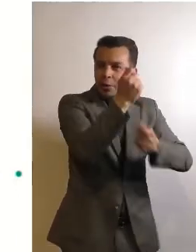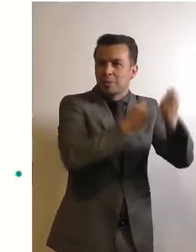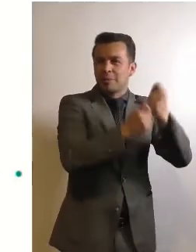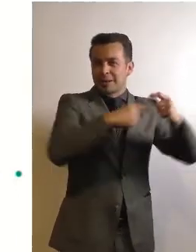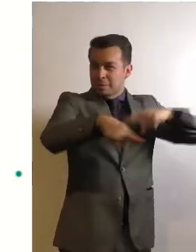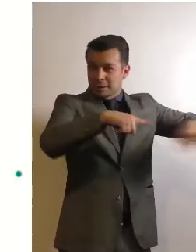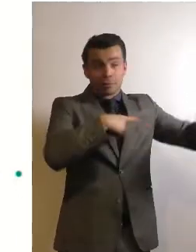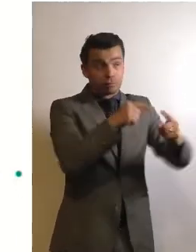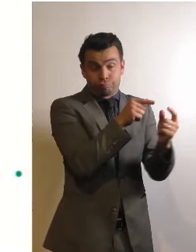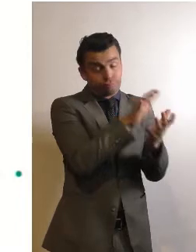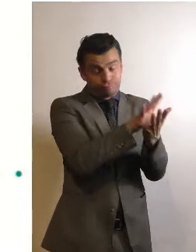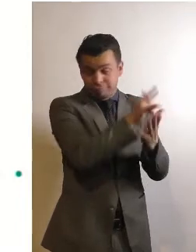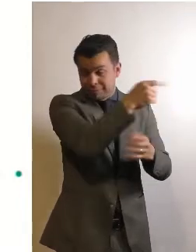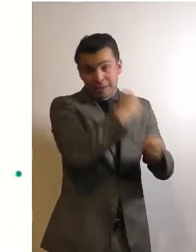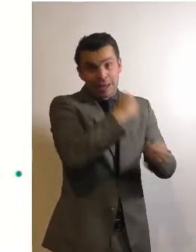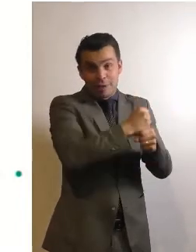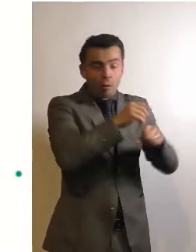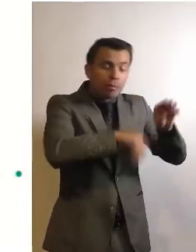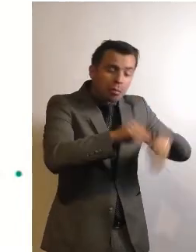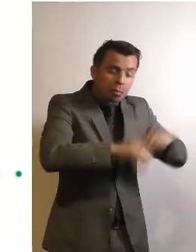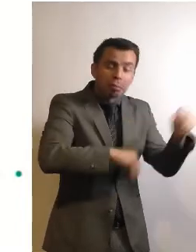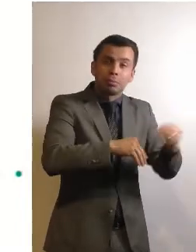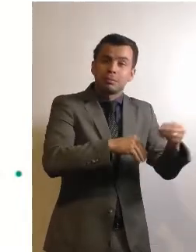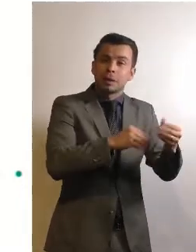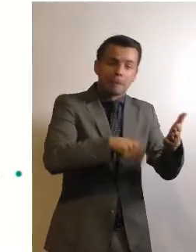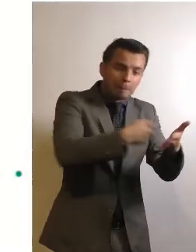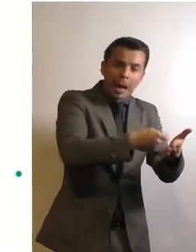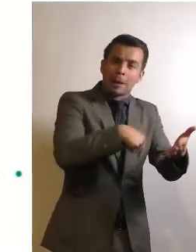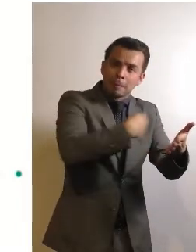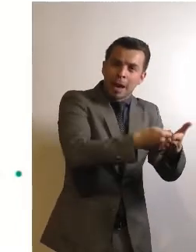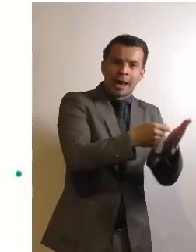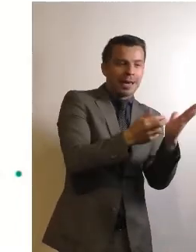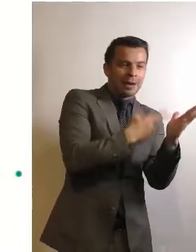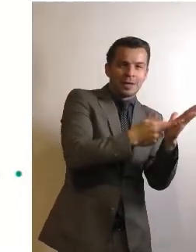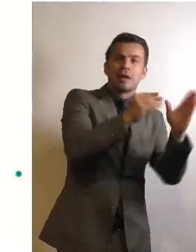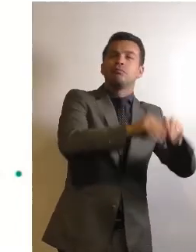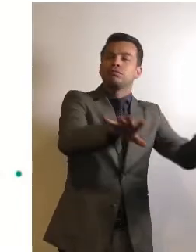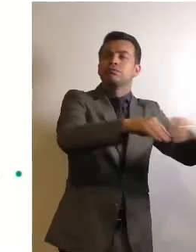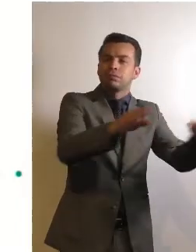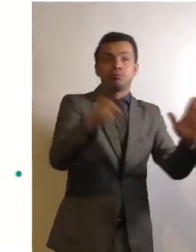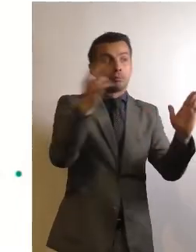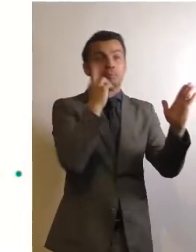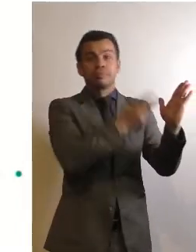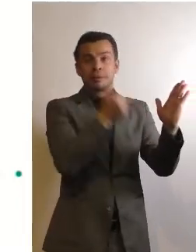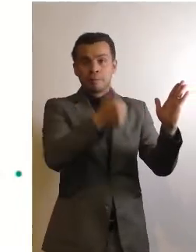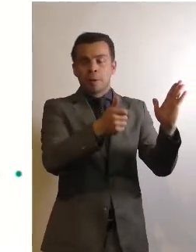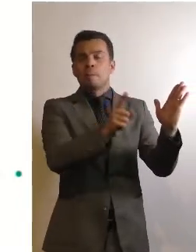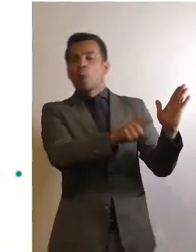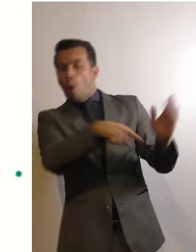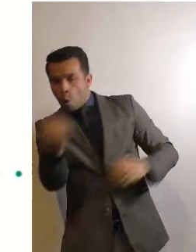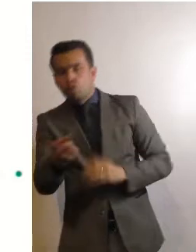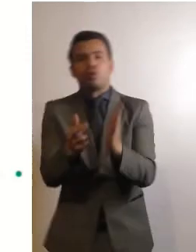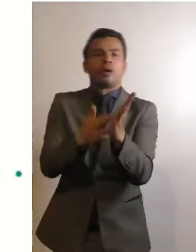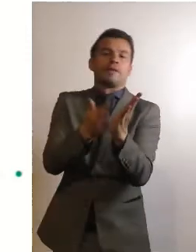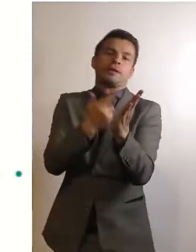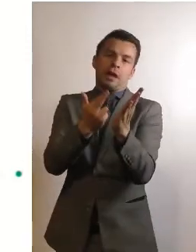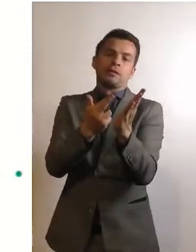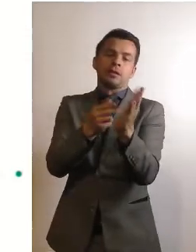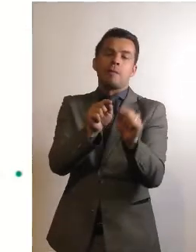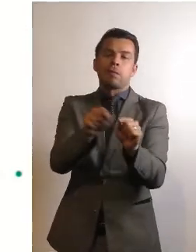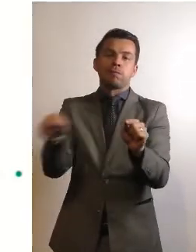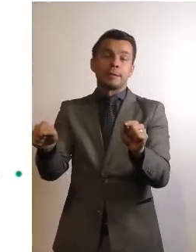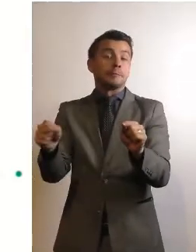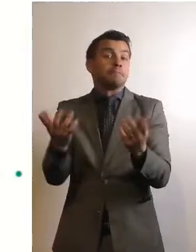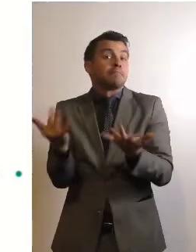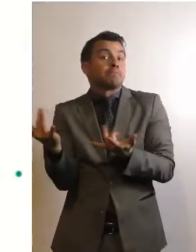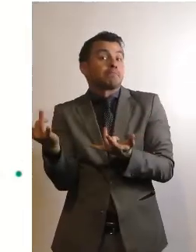muy importante a este nivel. Y pues tenemos nuestras otras revistas esperando